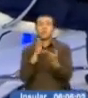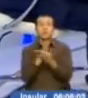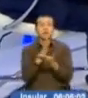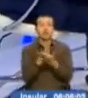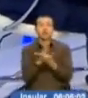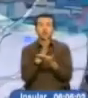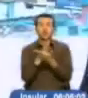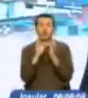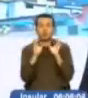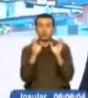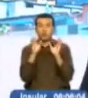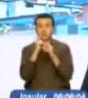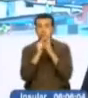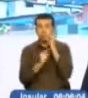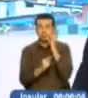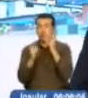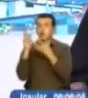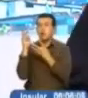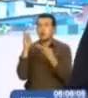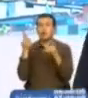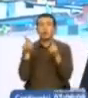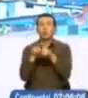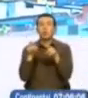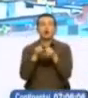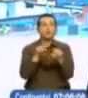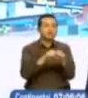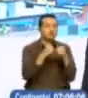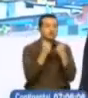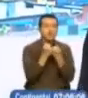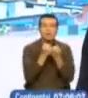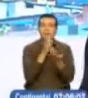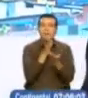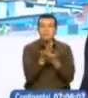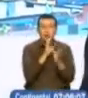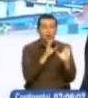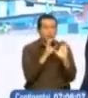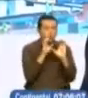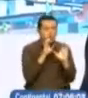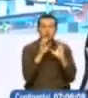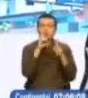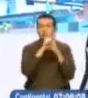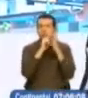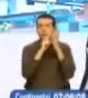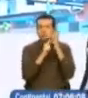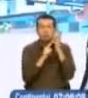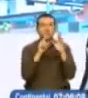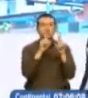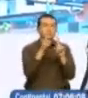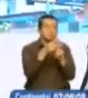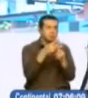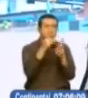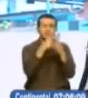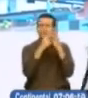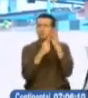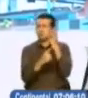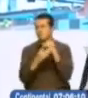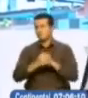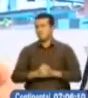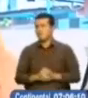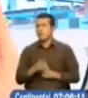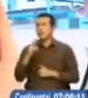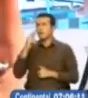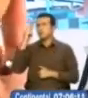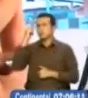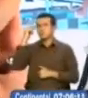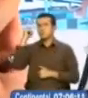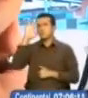que la política es la guerra social por otros medios, si uno quiere plantearlo así. Yo diría, quizás haciendo la reflexión